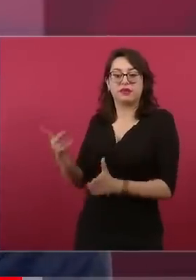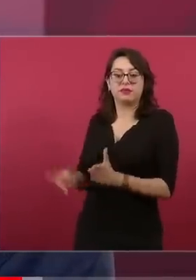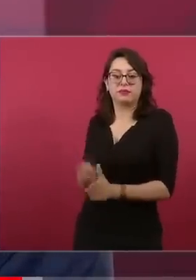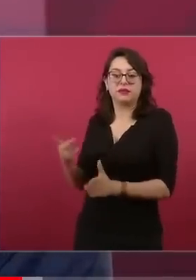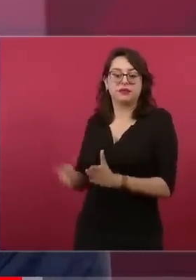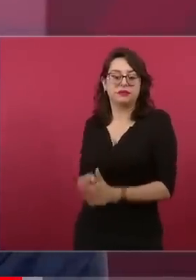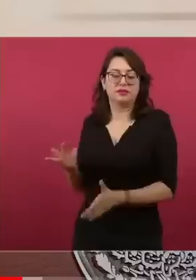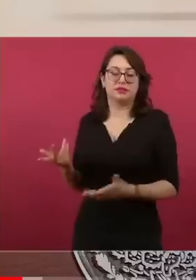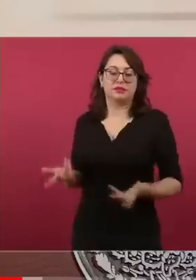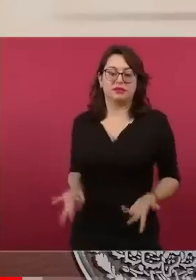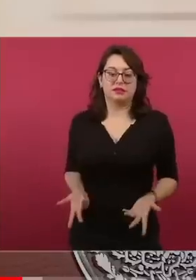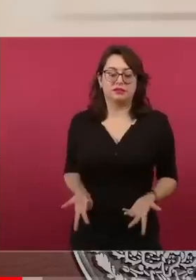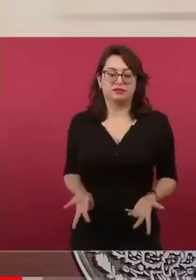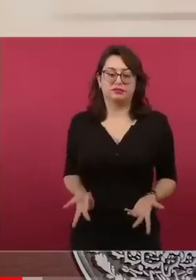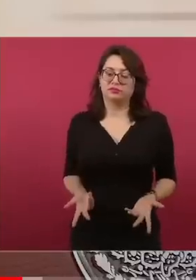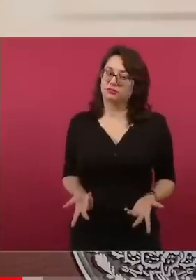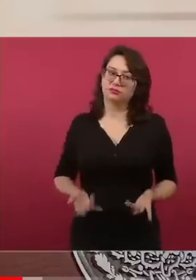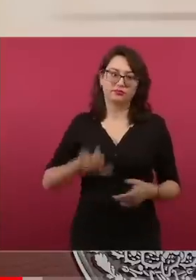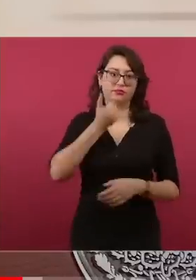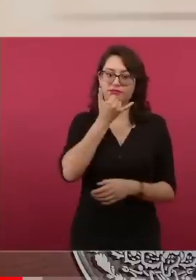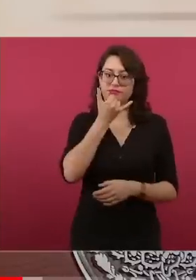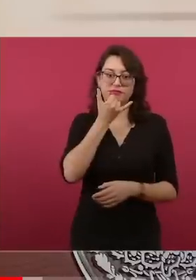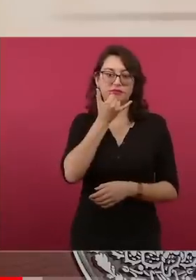emitió una orden de libertad